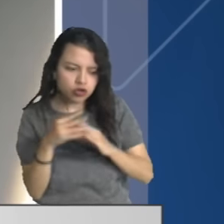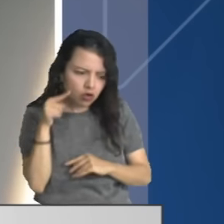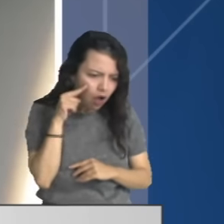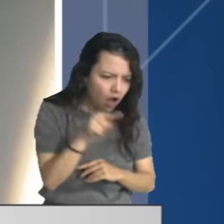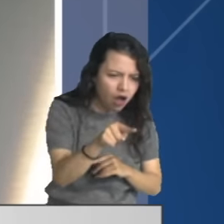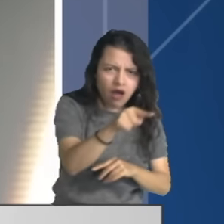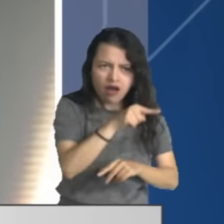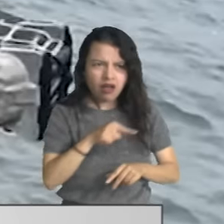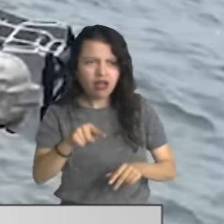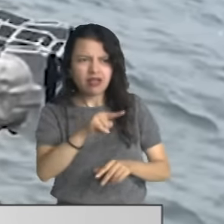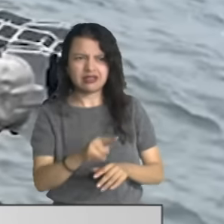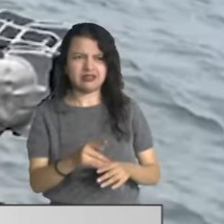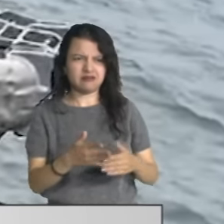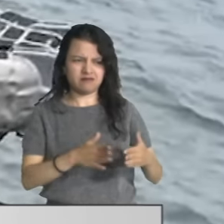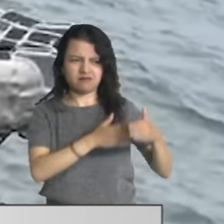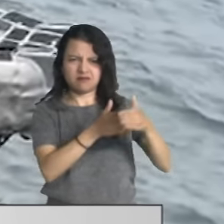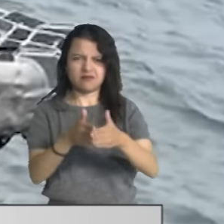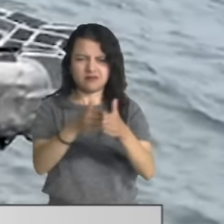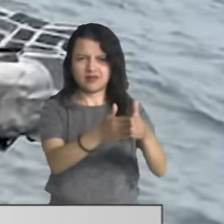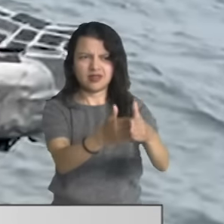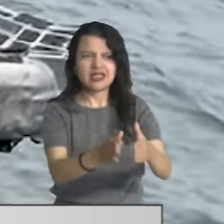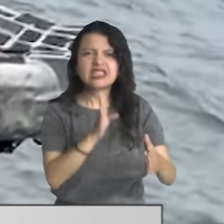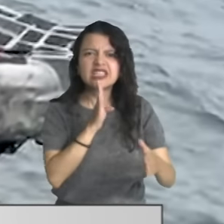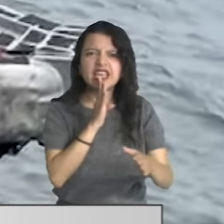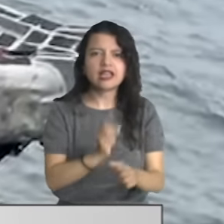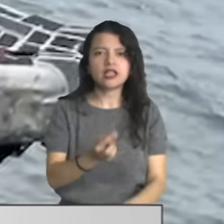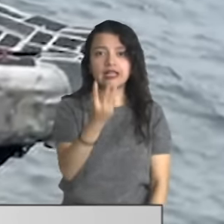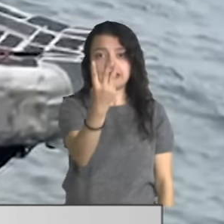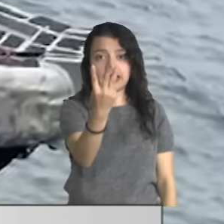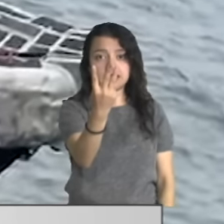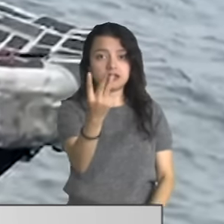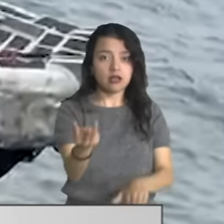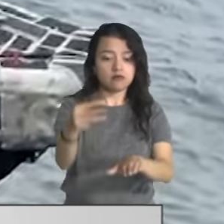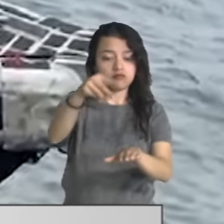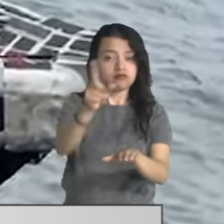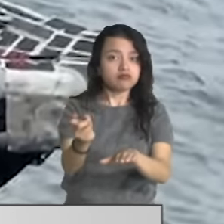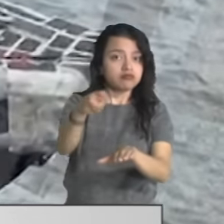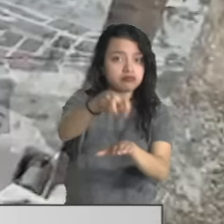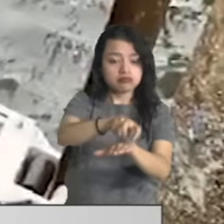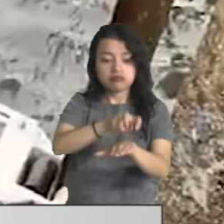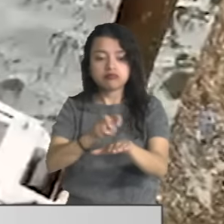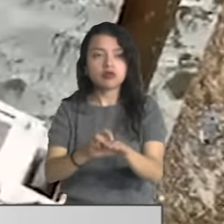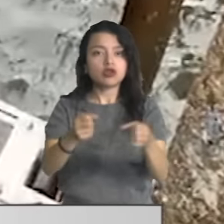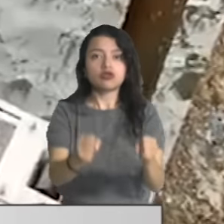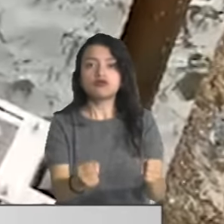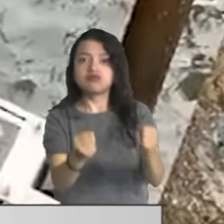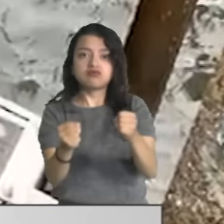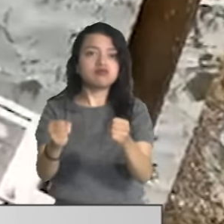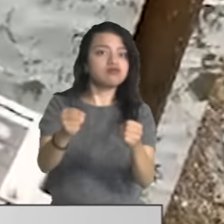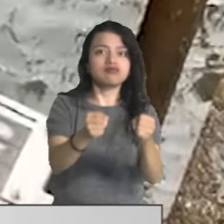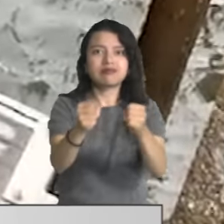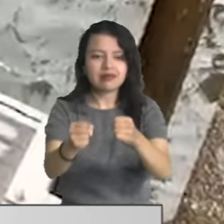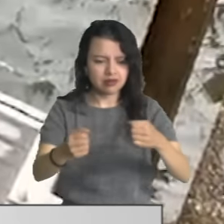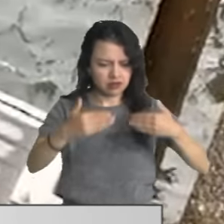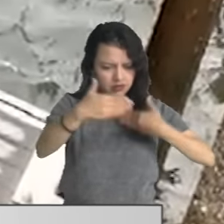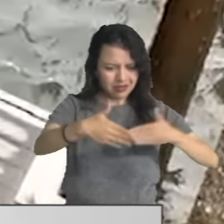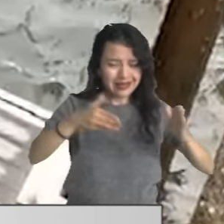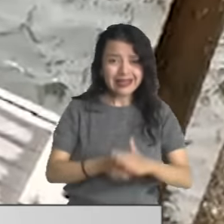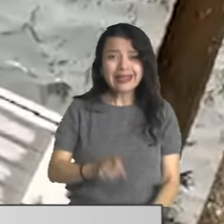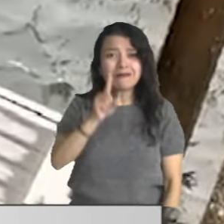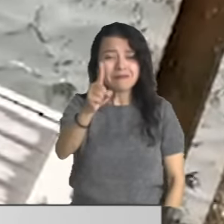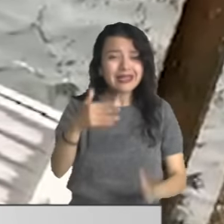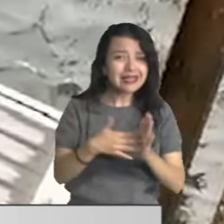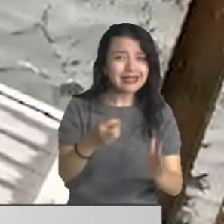e interceptada una lancha tripulada por 3 sujetos que navegaba transportando 1.309 kilogramos de marihuana